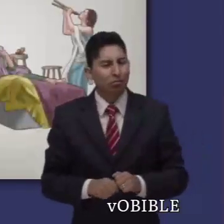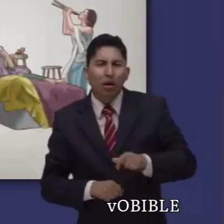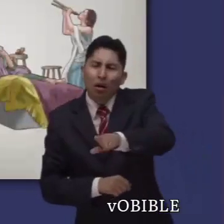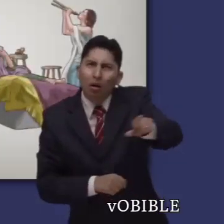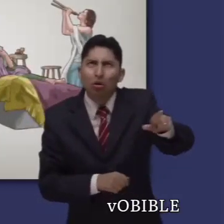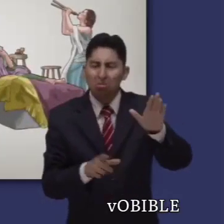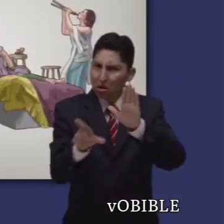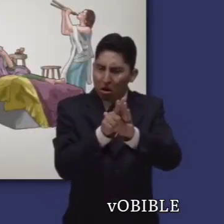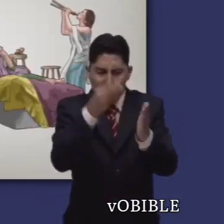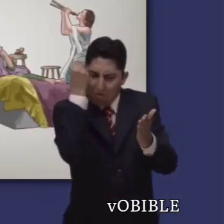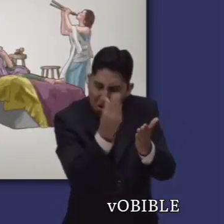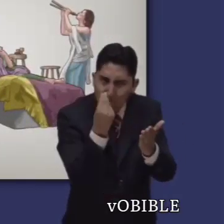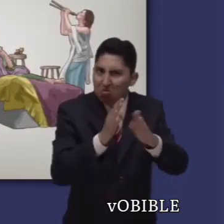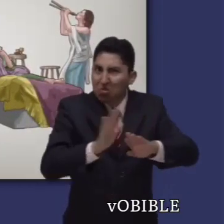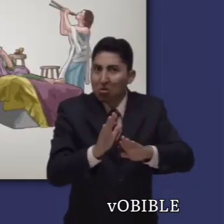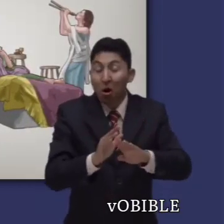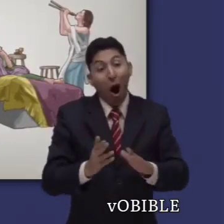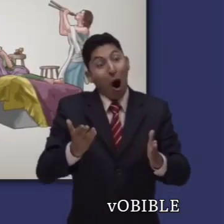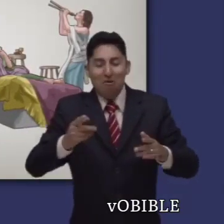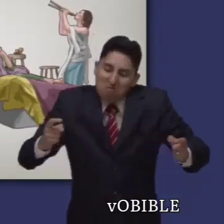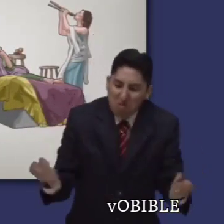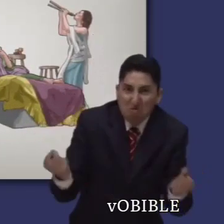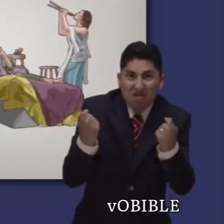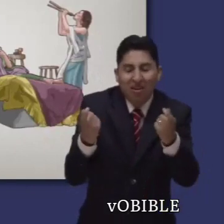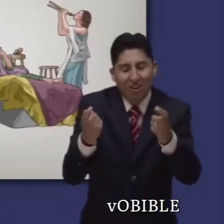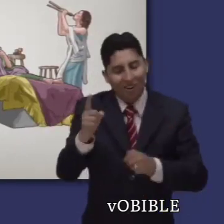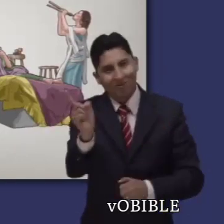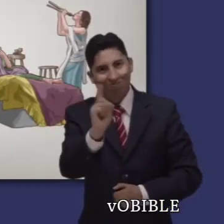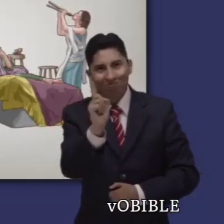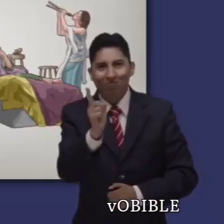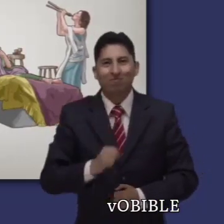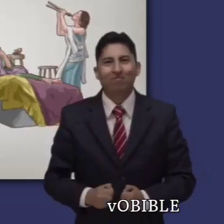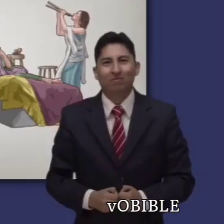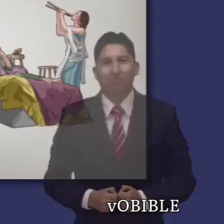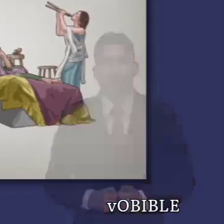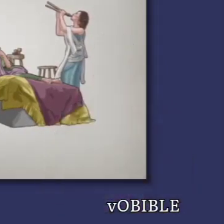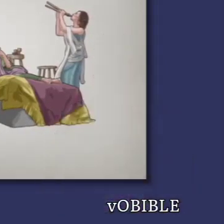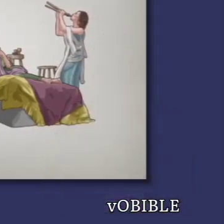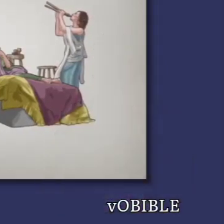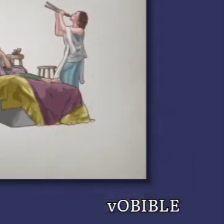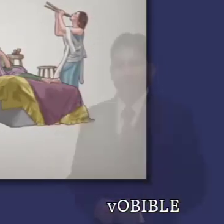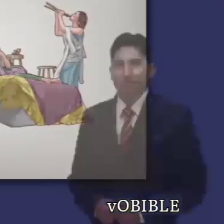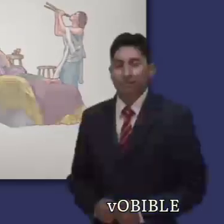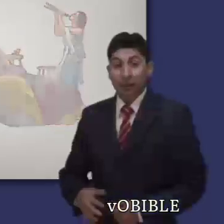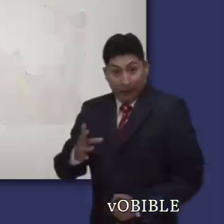Sin embargo, Pablo advierte que no debe usarse esa libertad como una excusa para pecar.